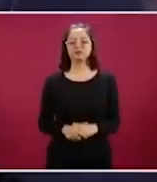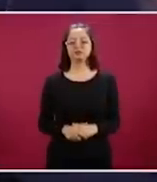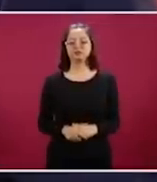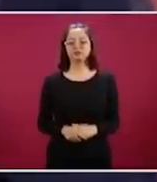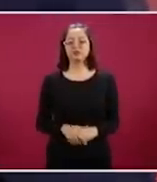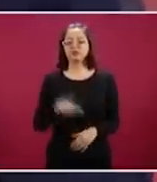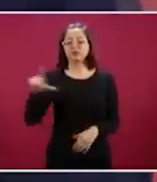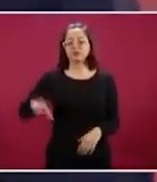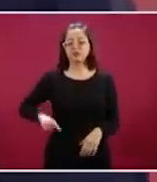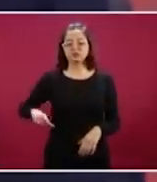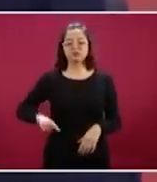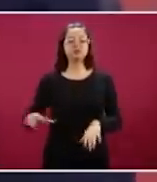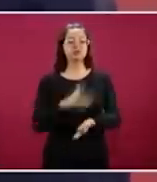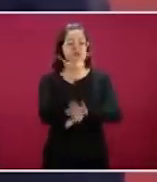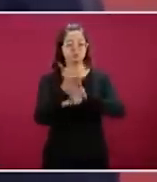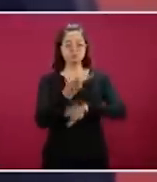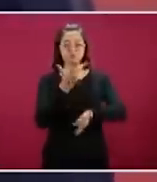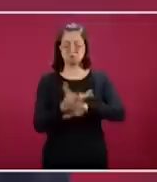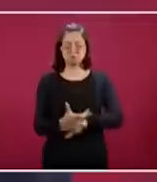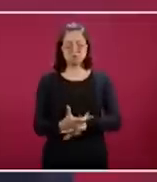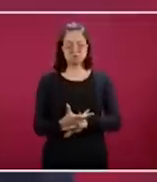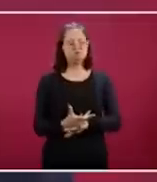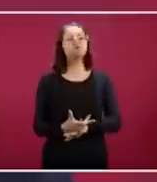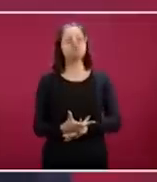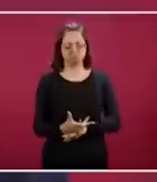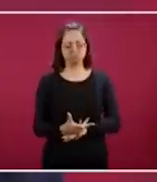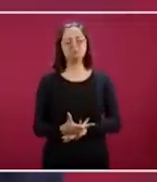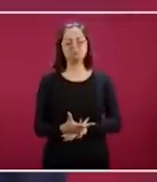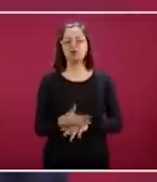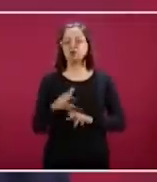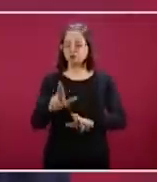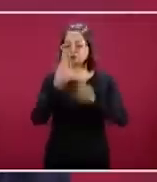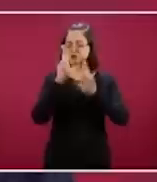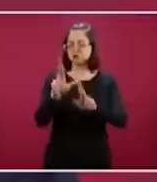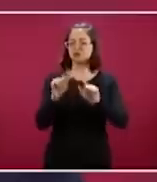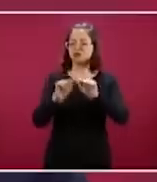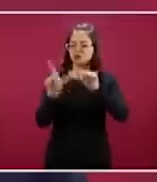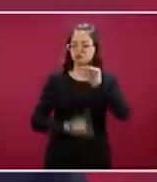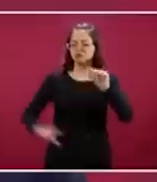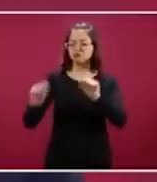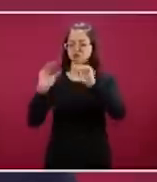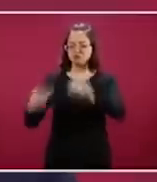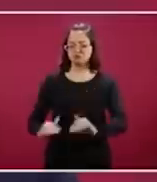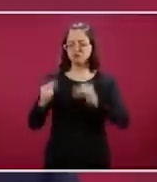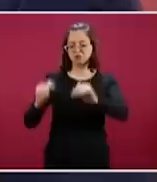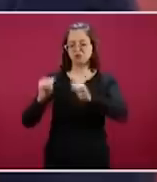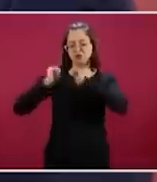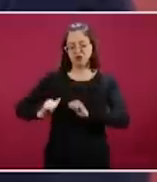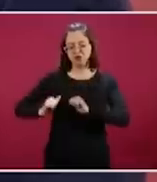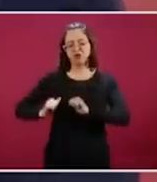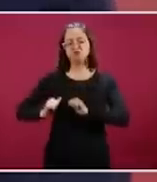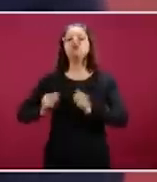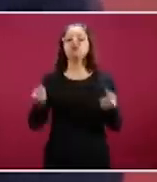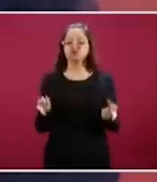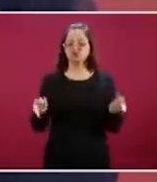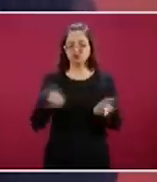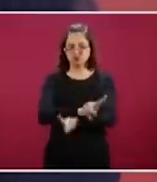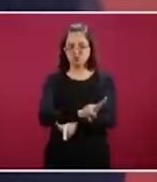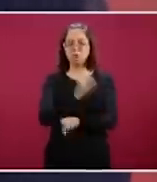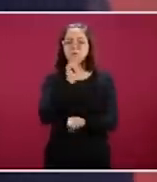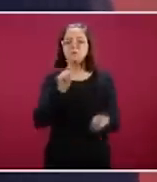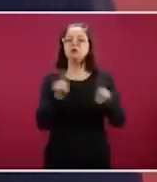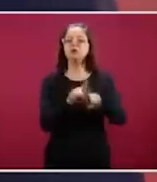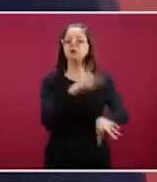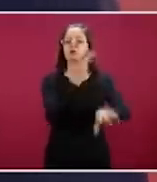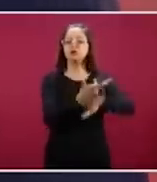El gobierno de Estados Unidos va a respetar la soberanía de México como nosotros respetamos